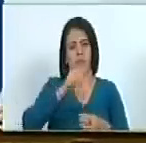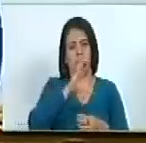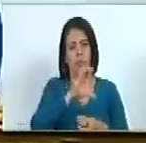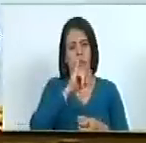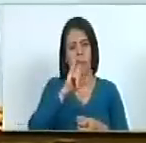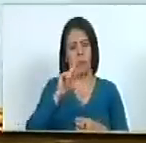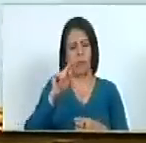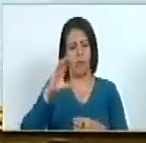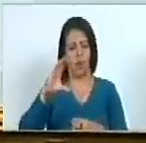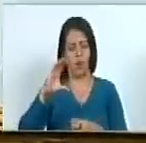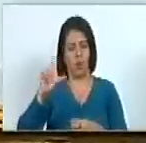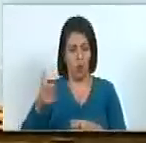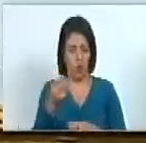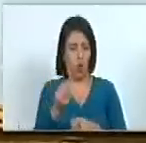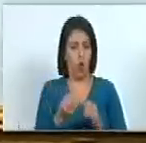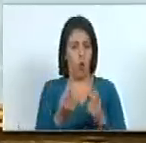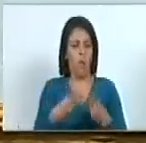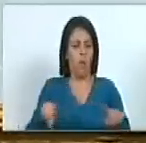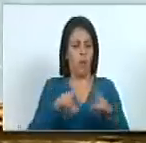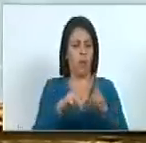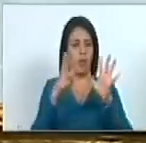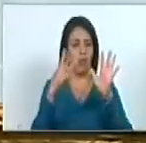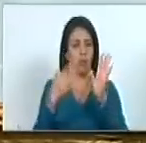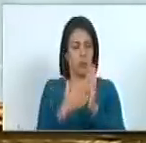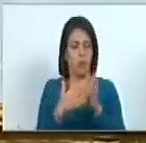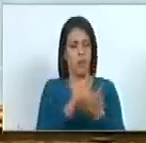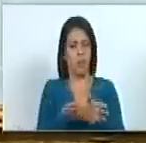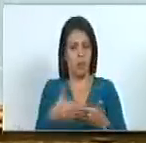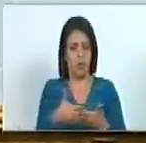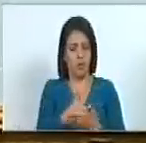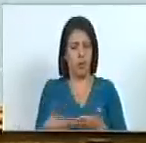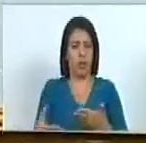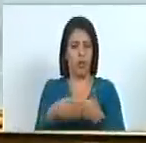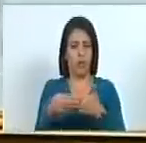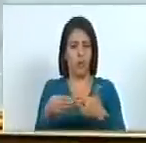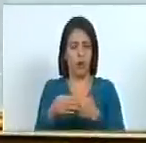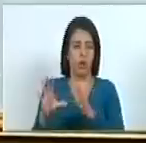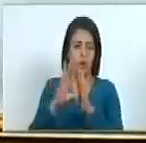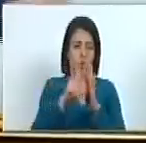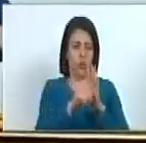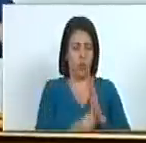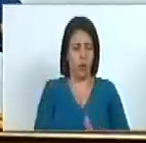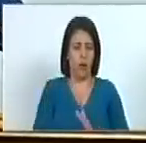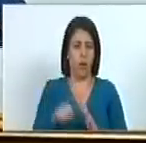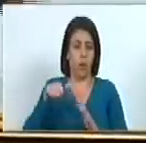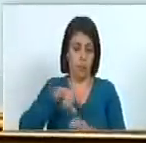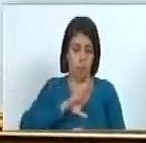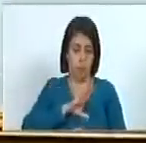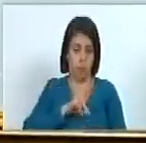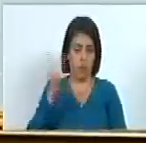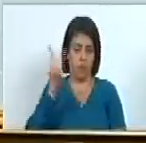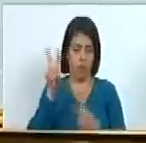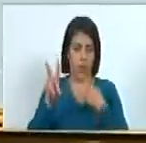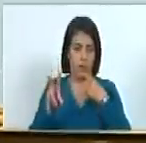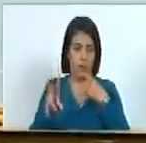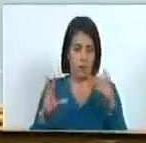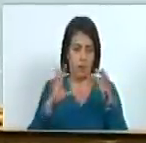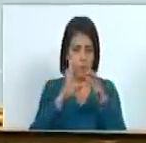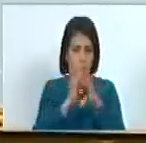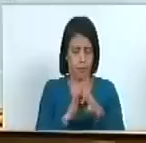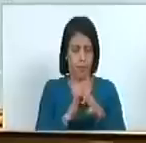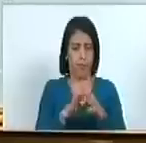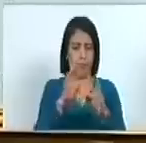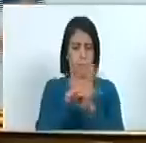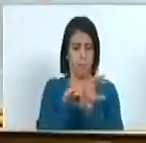por más de 8 mil millones de dólares que pertenece a la República. La Alianza Democrática plantea unos temas sobre los